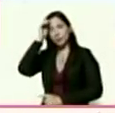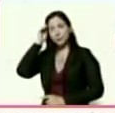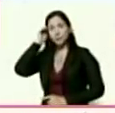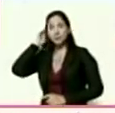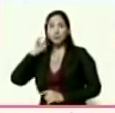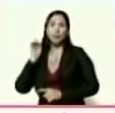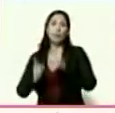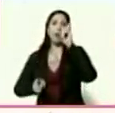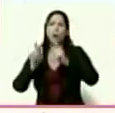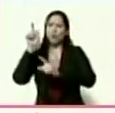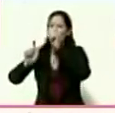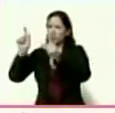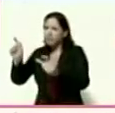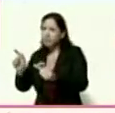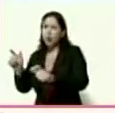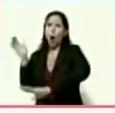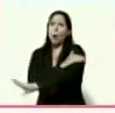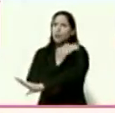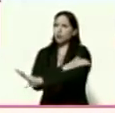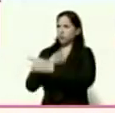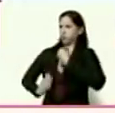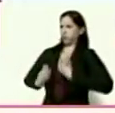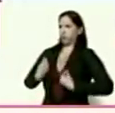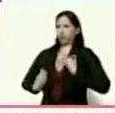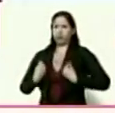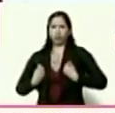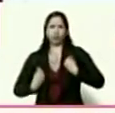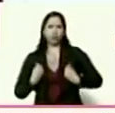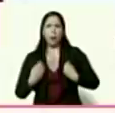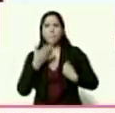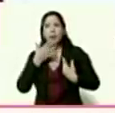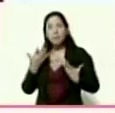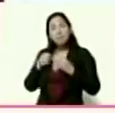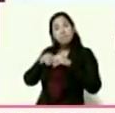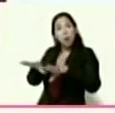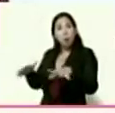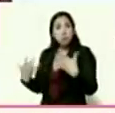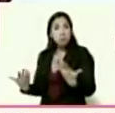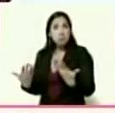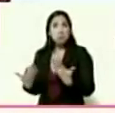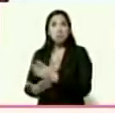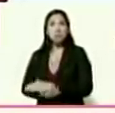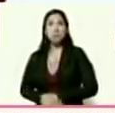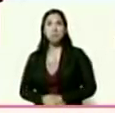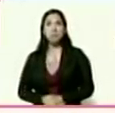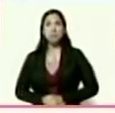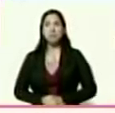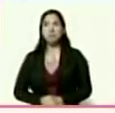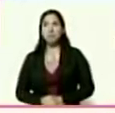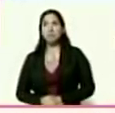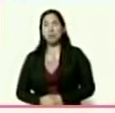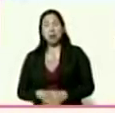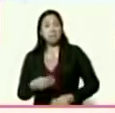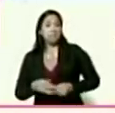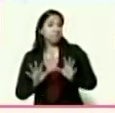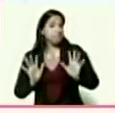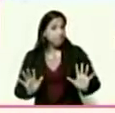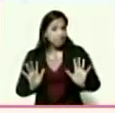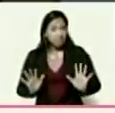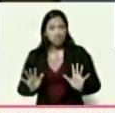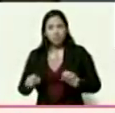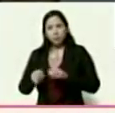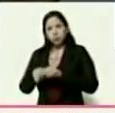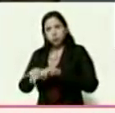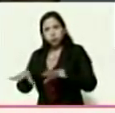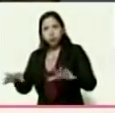Algunos señores de la oposición estaban muy preocupados por el despliegue que se estaba haciendo, un despliegue,